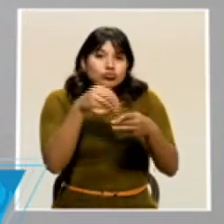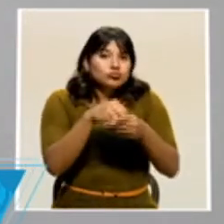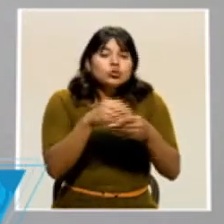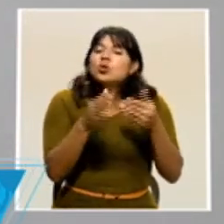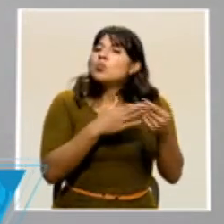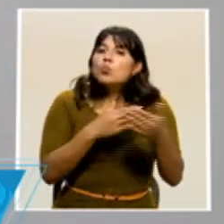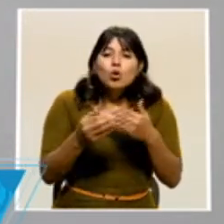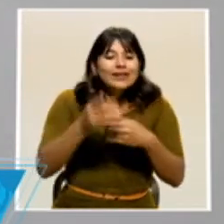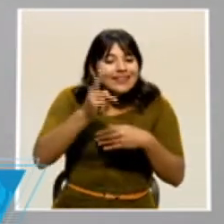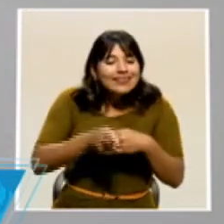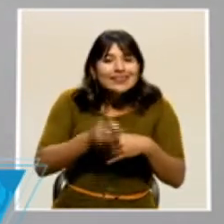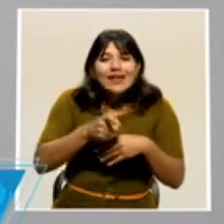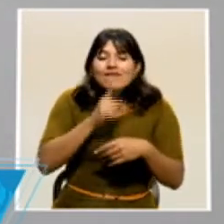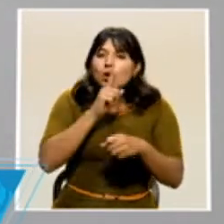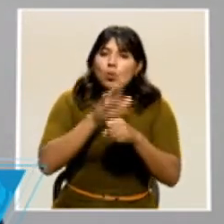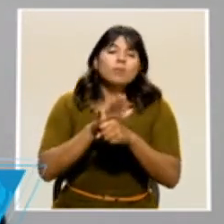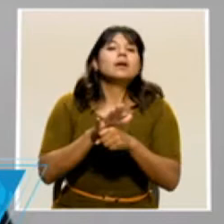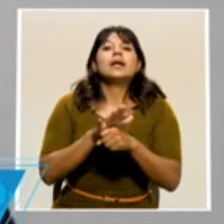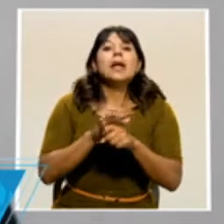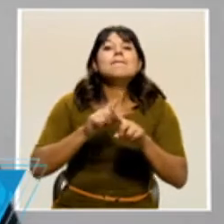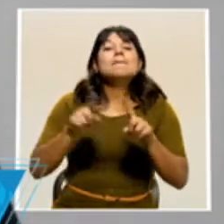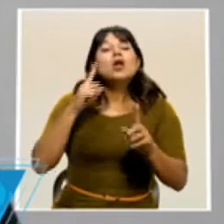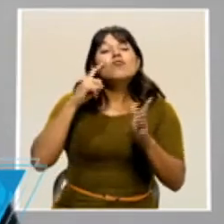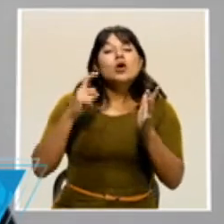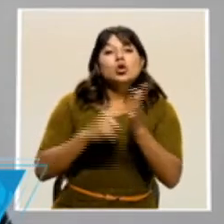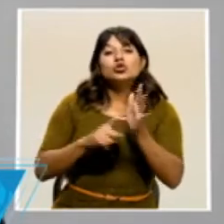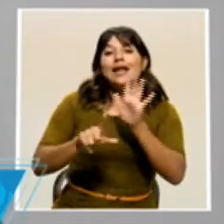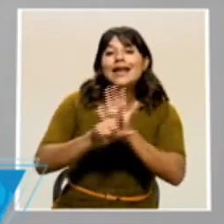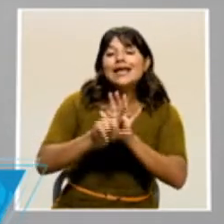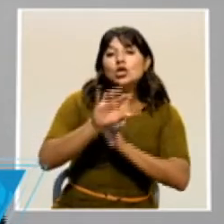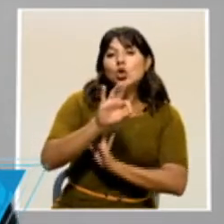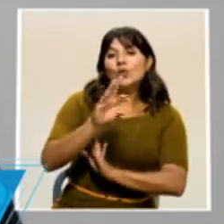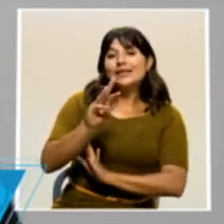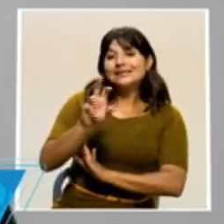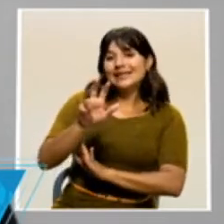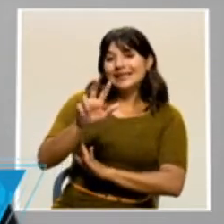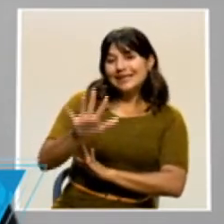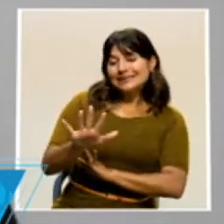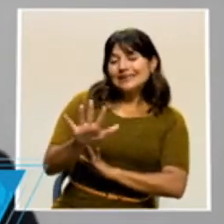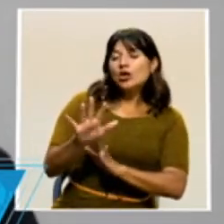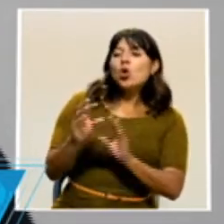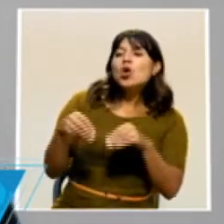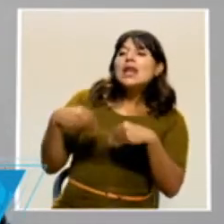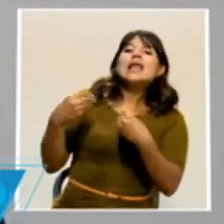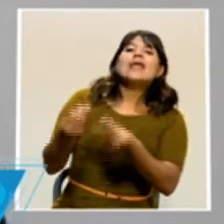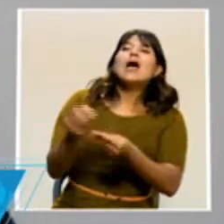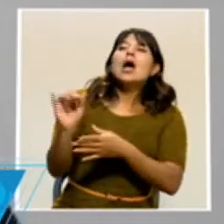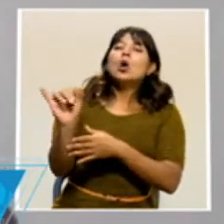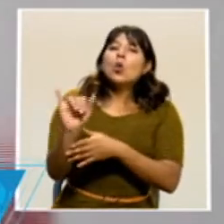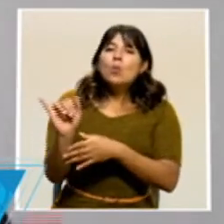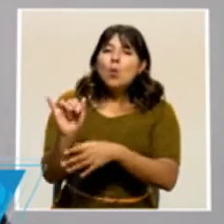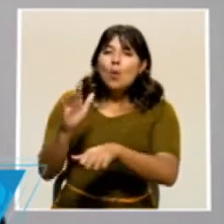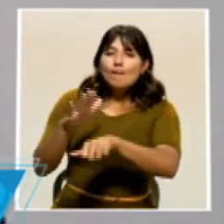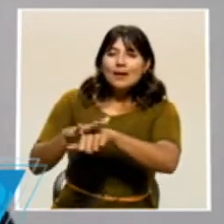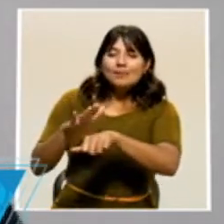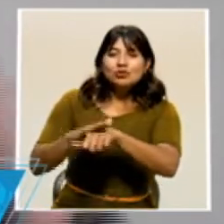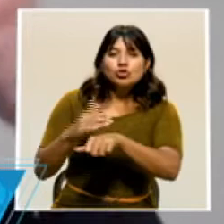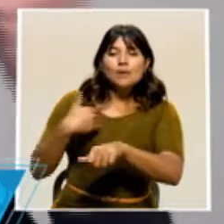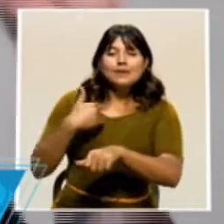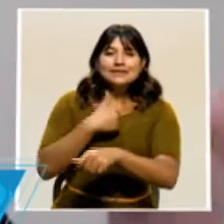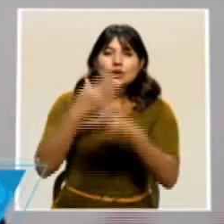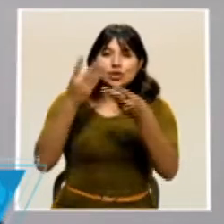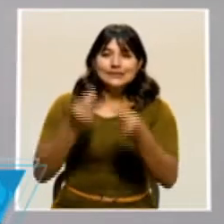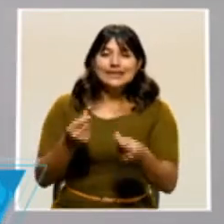ley 9635 de las finanzas le da algún nivel de discrecionalidad al Ministerio de Hacienda, pero siempre está la